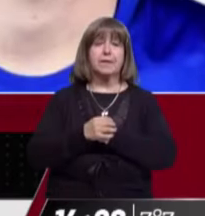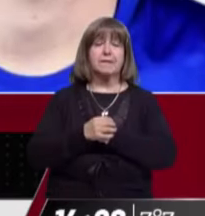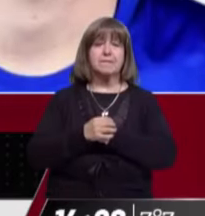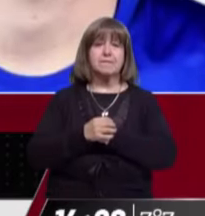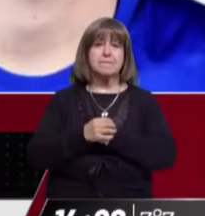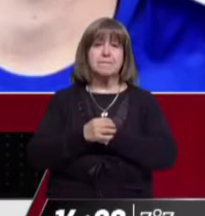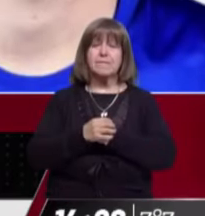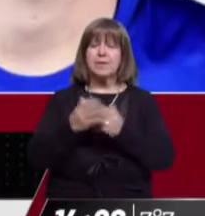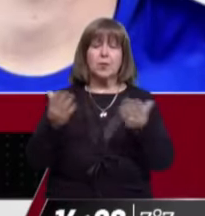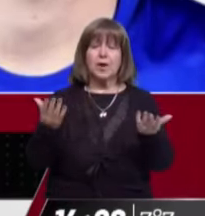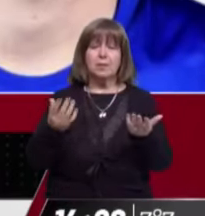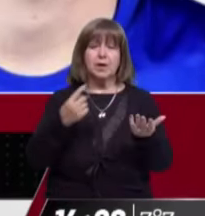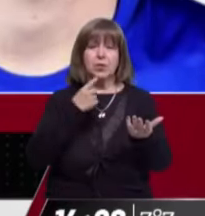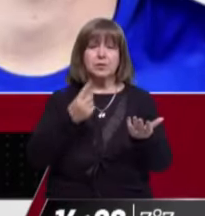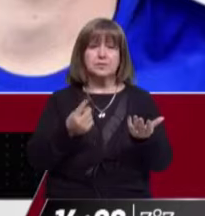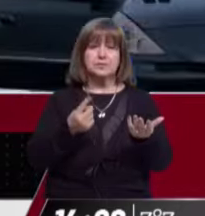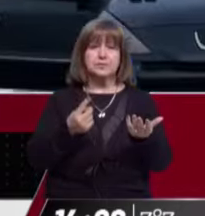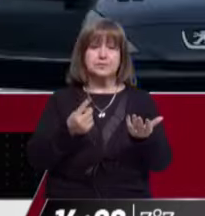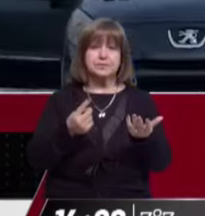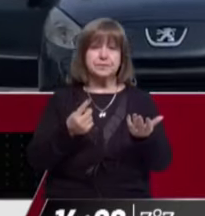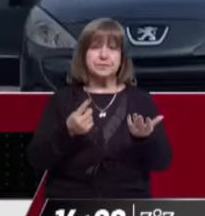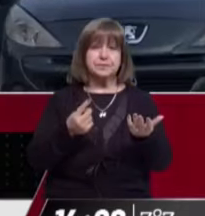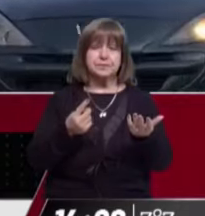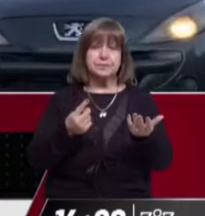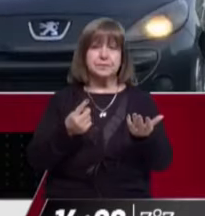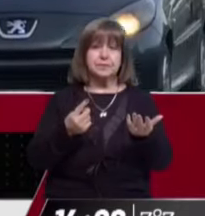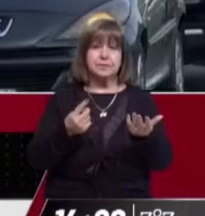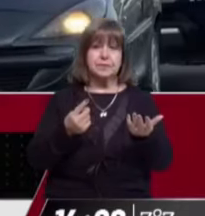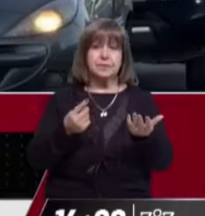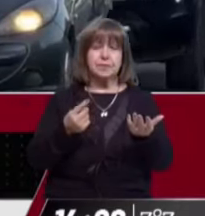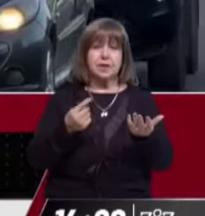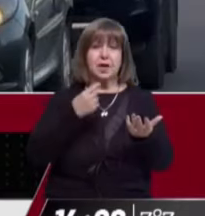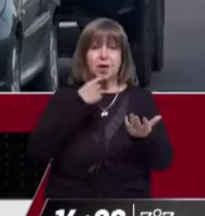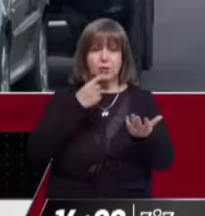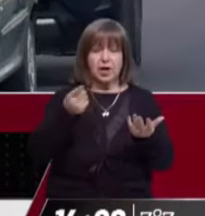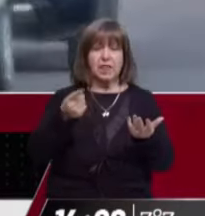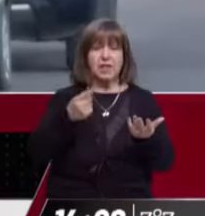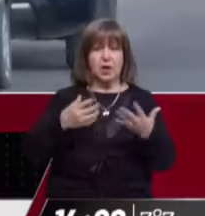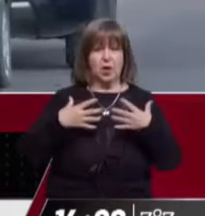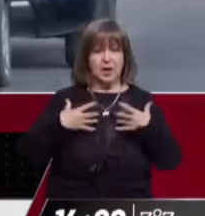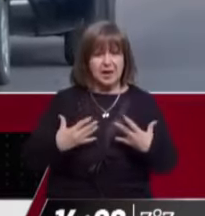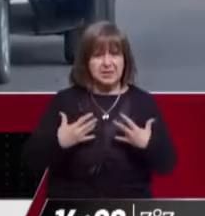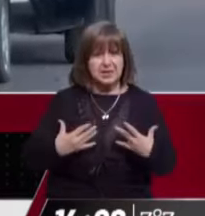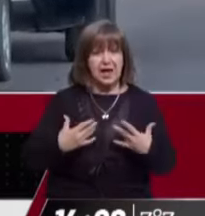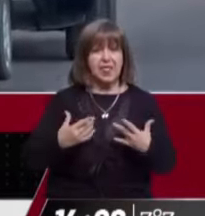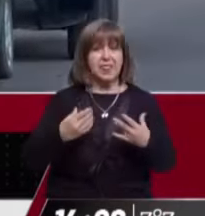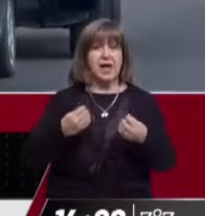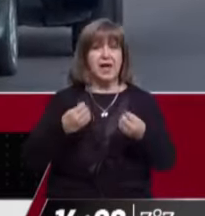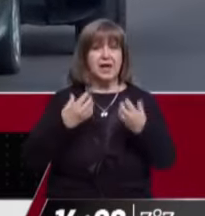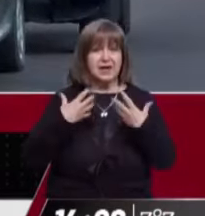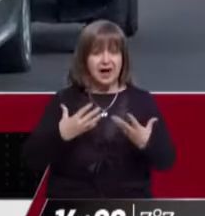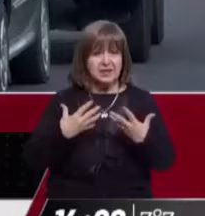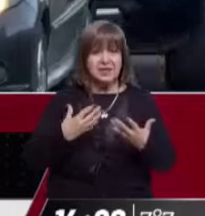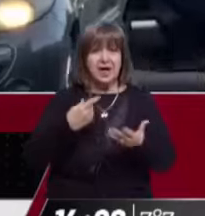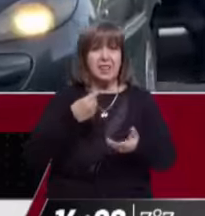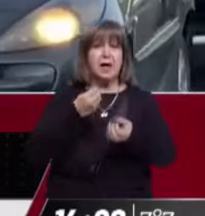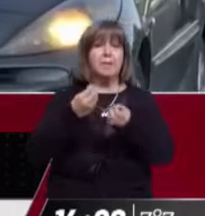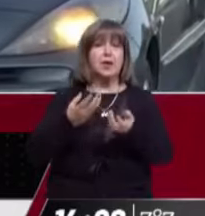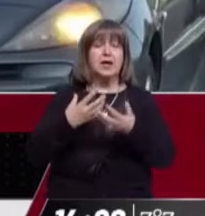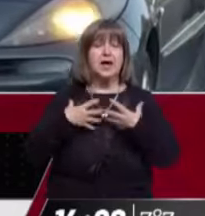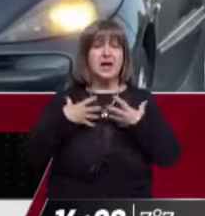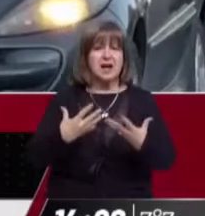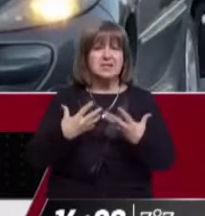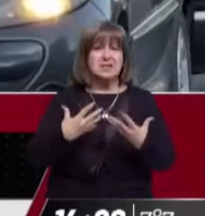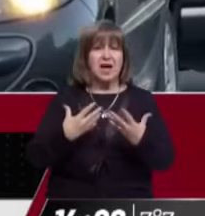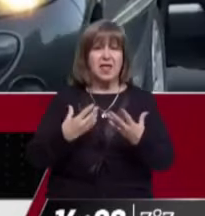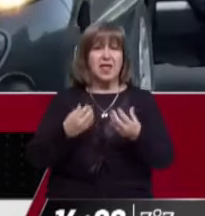la denunciante. ¿Cómo? Usted señalaba que la denunciante terminó cansada. ¿Esta es cansada porque le hacían repetir? Cuéntenos cómo